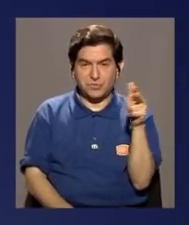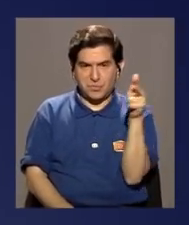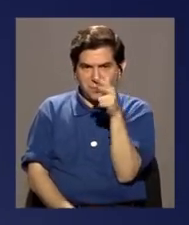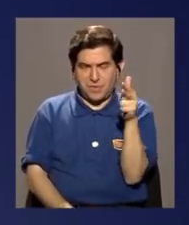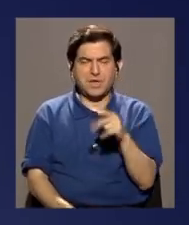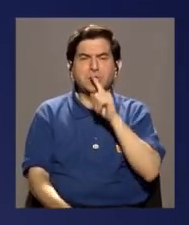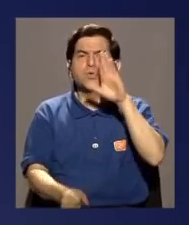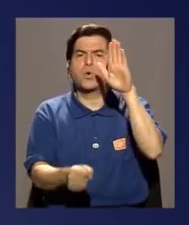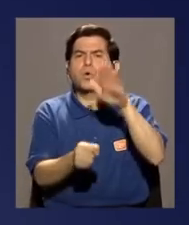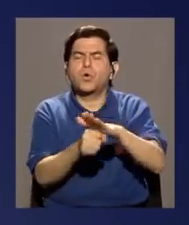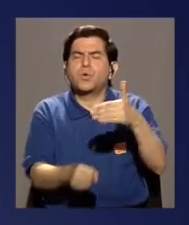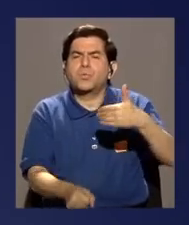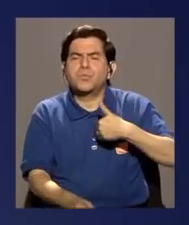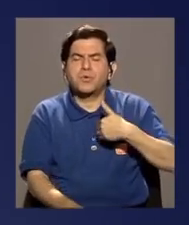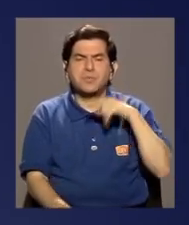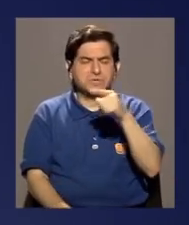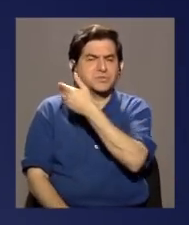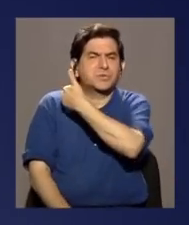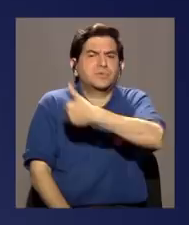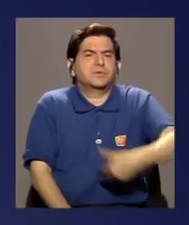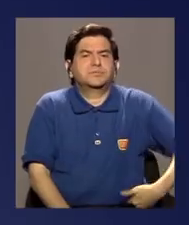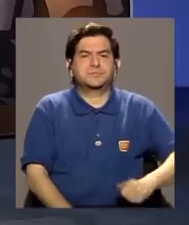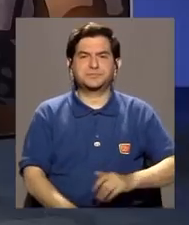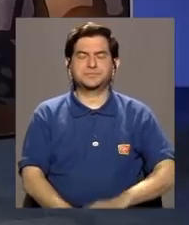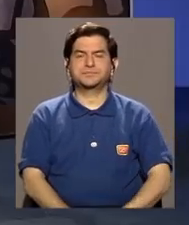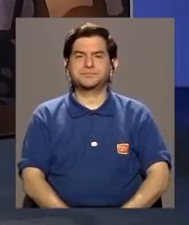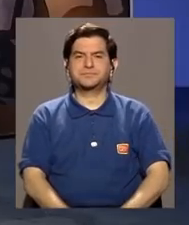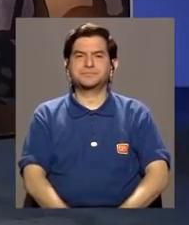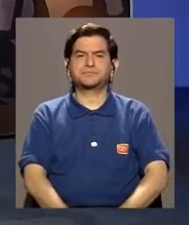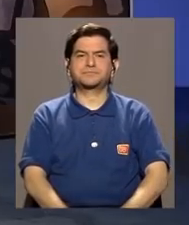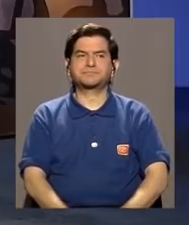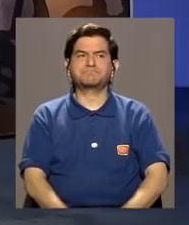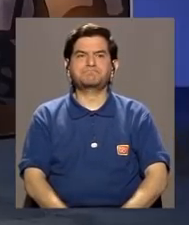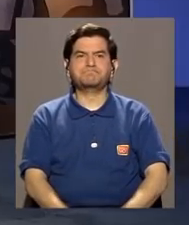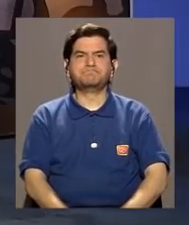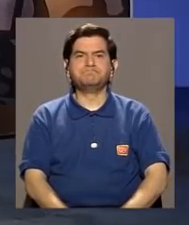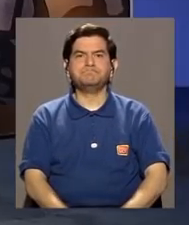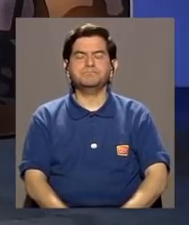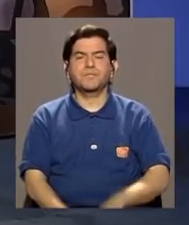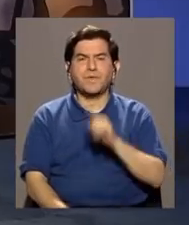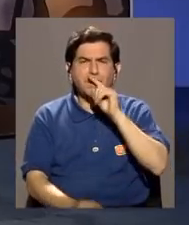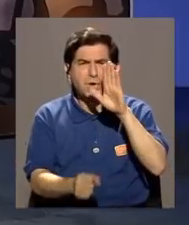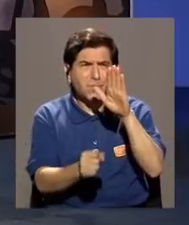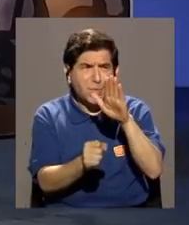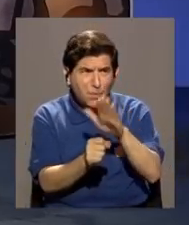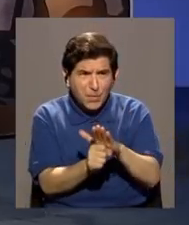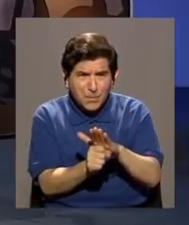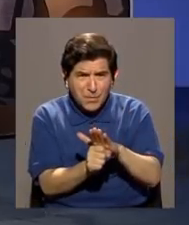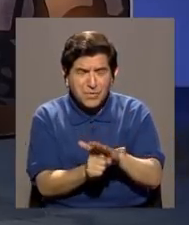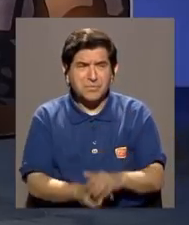cuál era su compromiso cuando llegó a la presidencia bueno el compromiso y esta es la